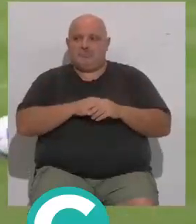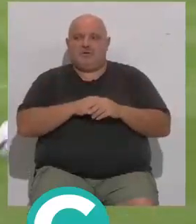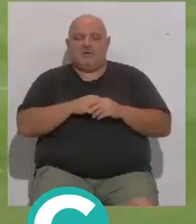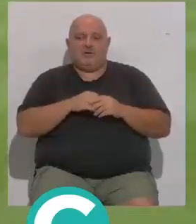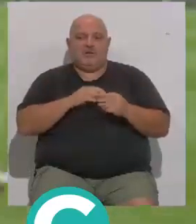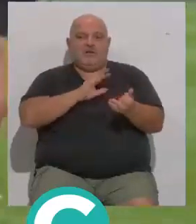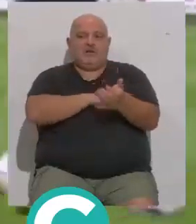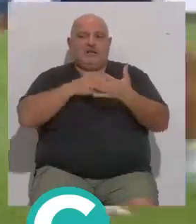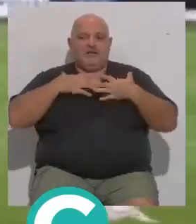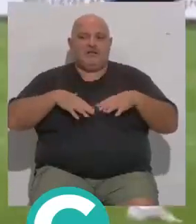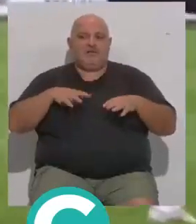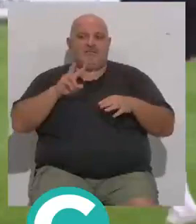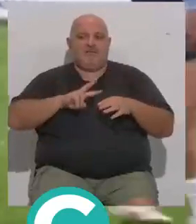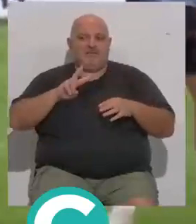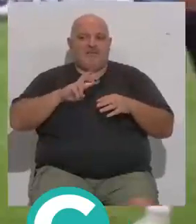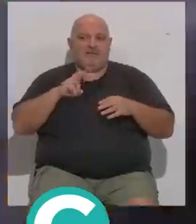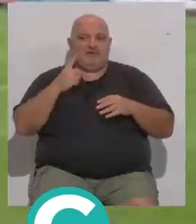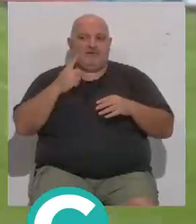izquierda de verde es Brian.